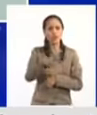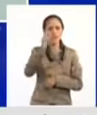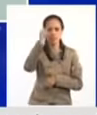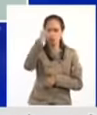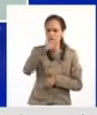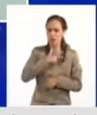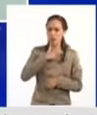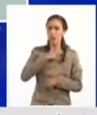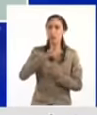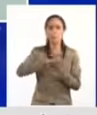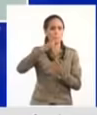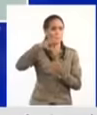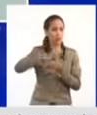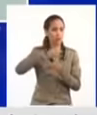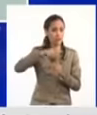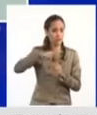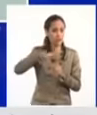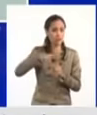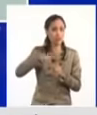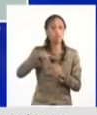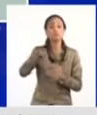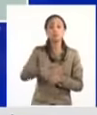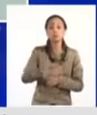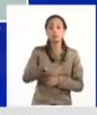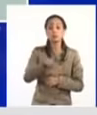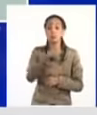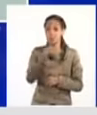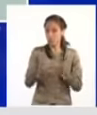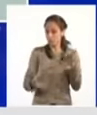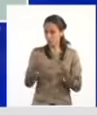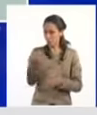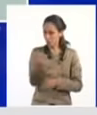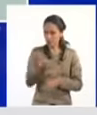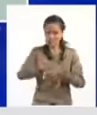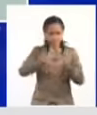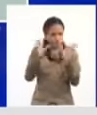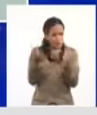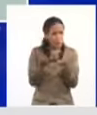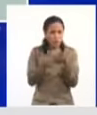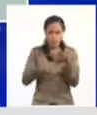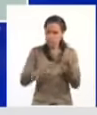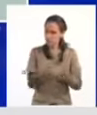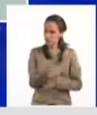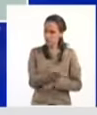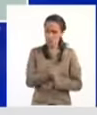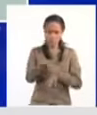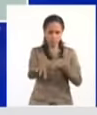Las Tunas, Gran Martemisa y Cienfuegos, en todos los territorios. En resumen, de Cuba,